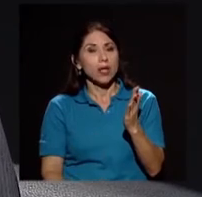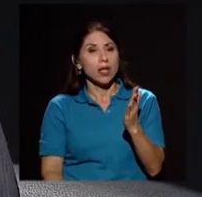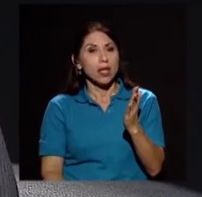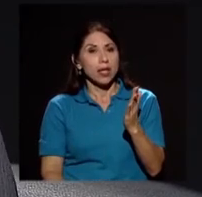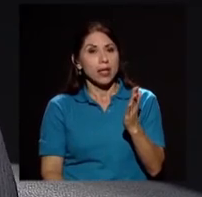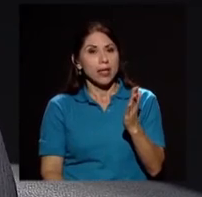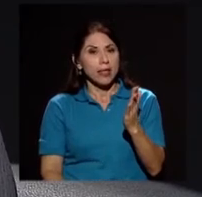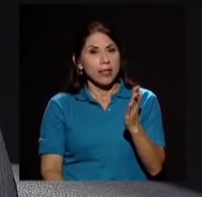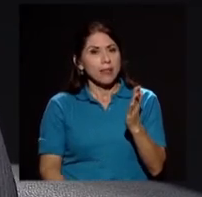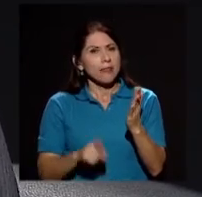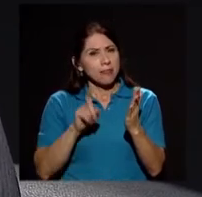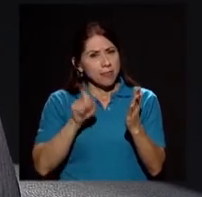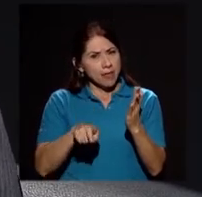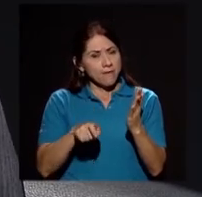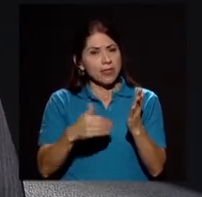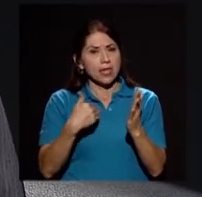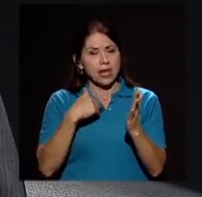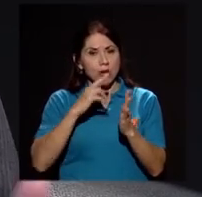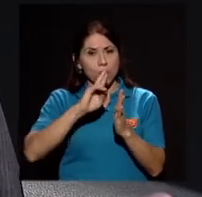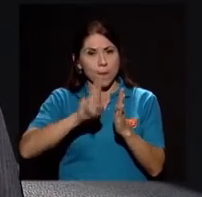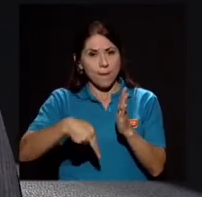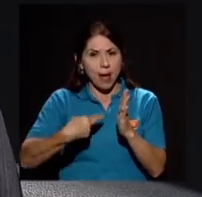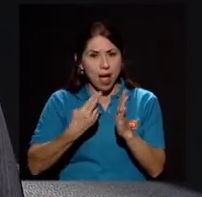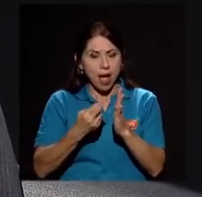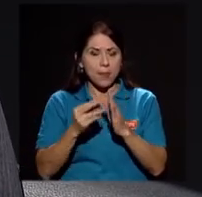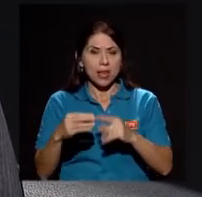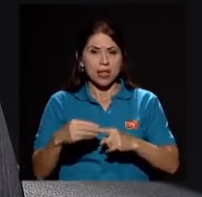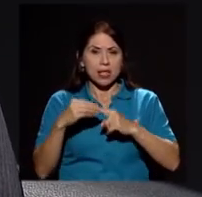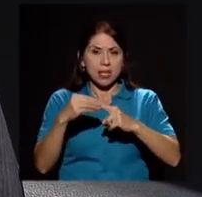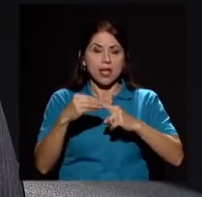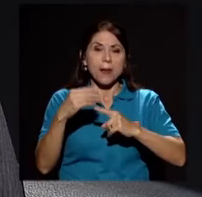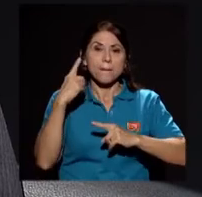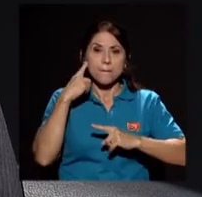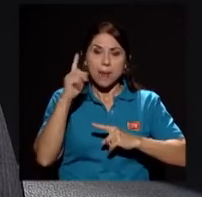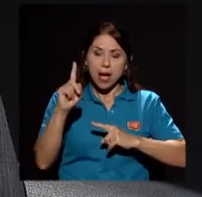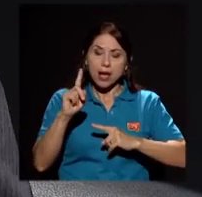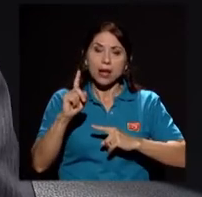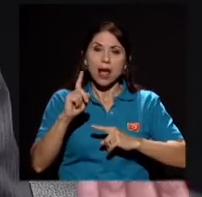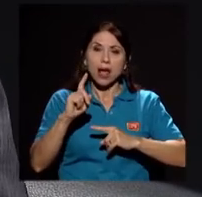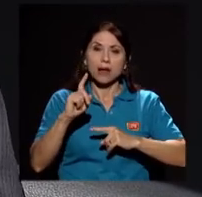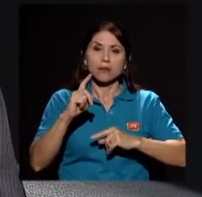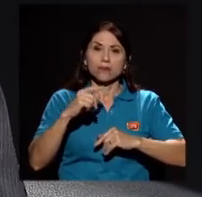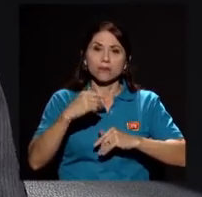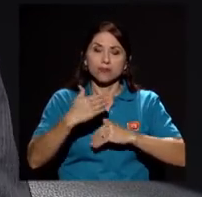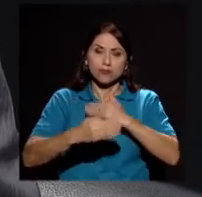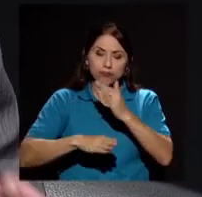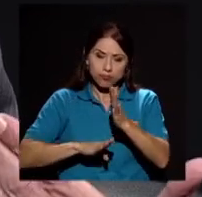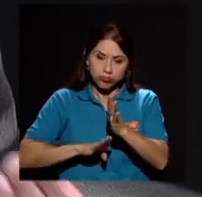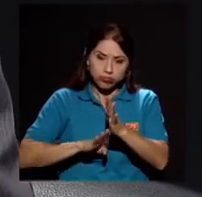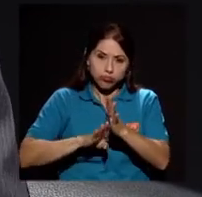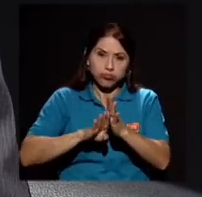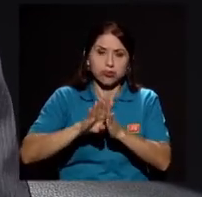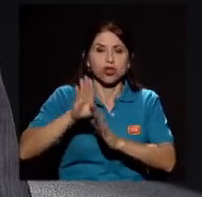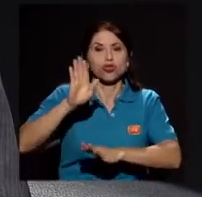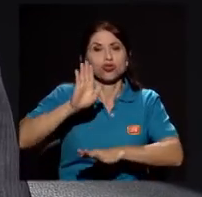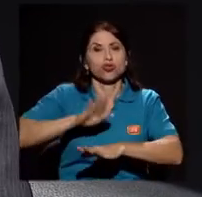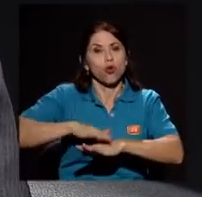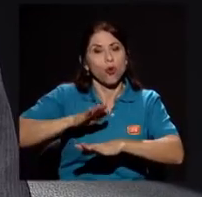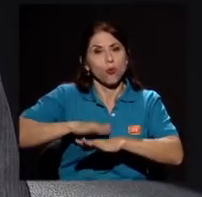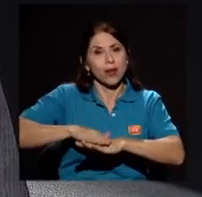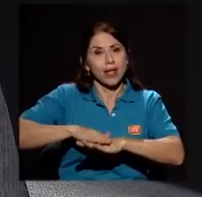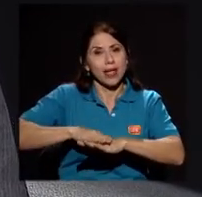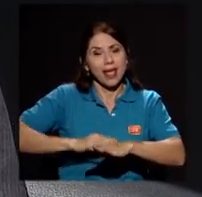un papel esencial para progresar sobre el derecho internacional en el